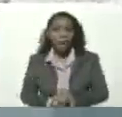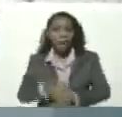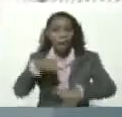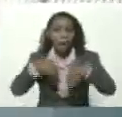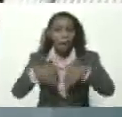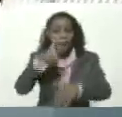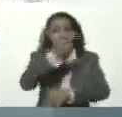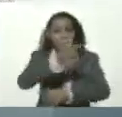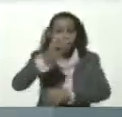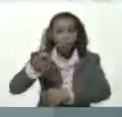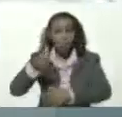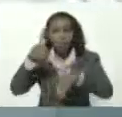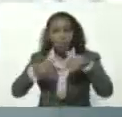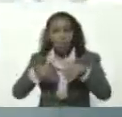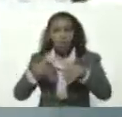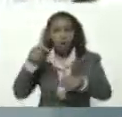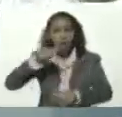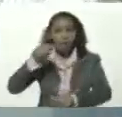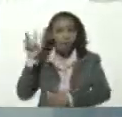a las electoras.